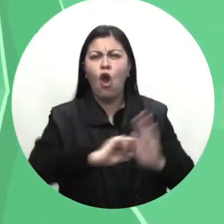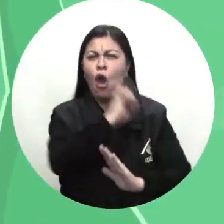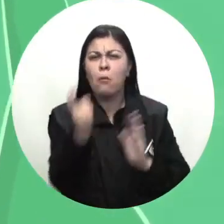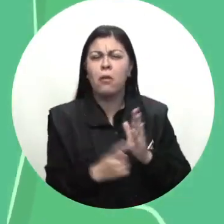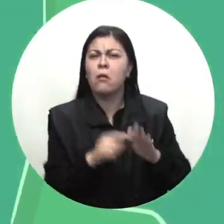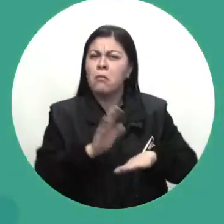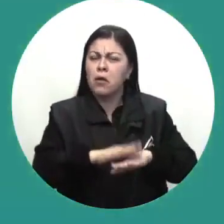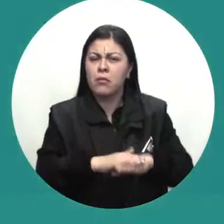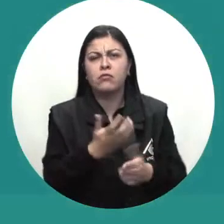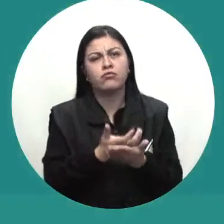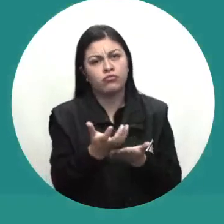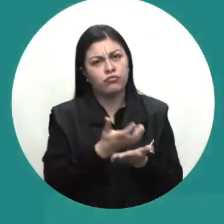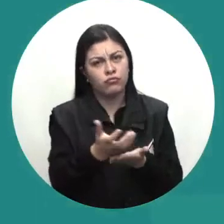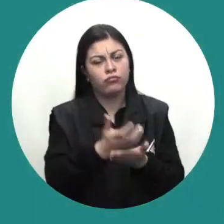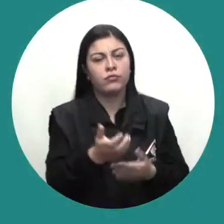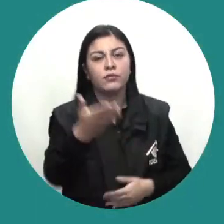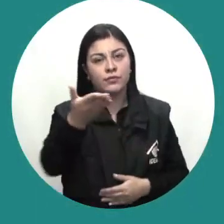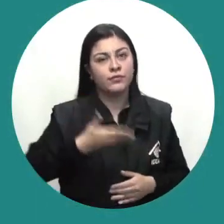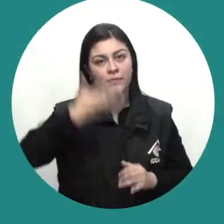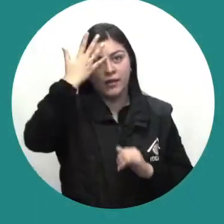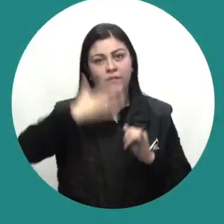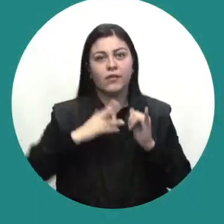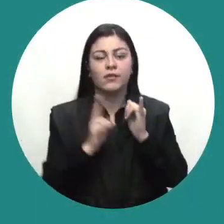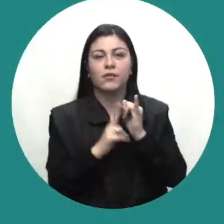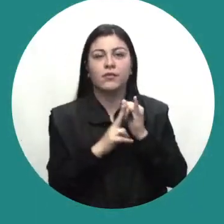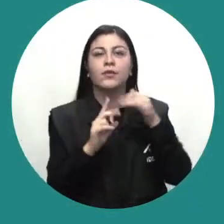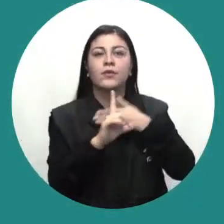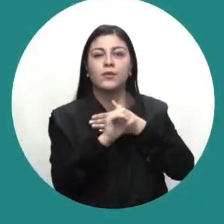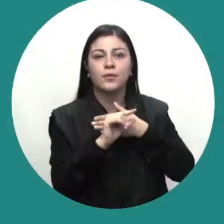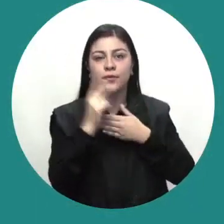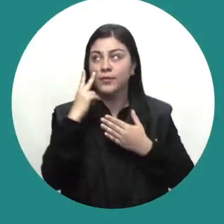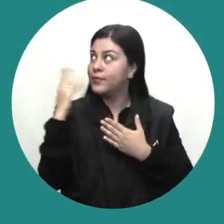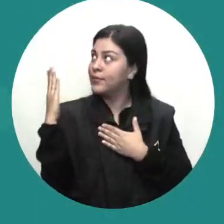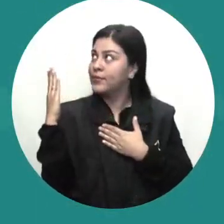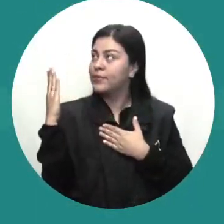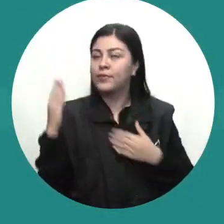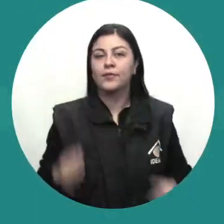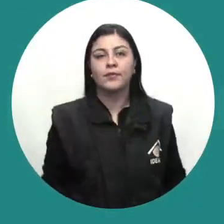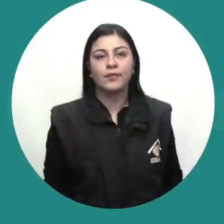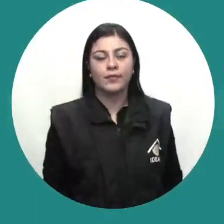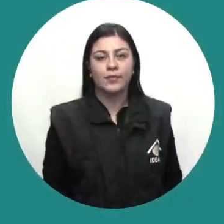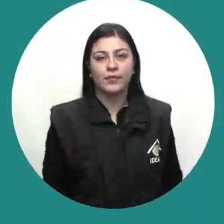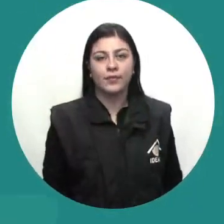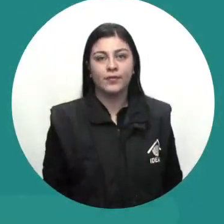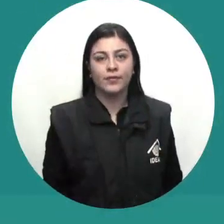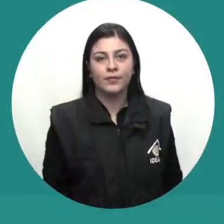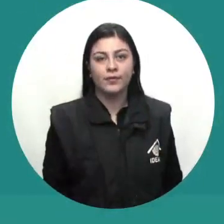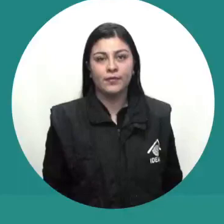recomendaciones y muchas opciones de interacción. Síganos a través de nuestras redes sociales.